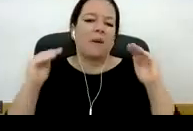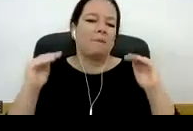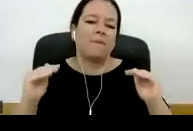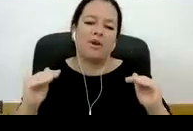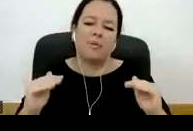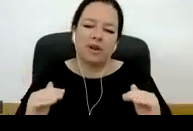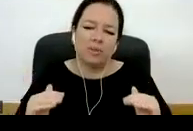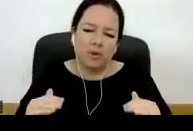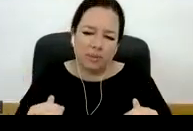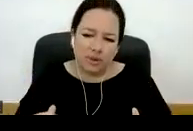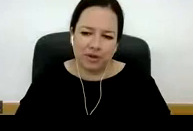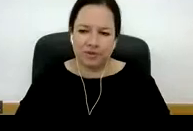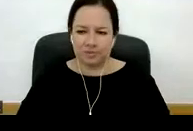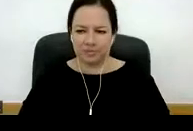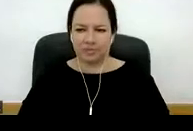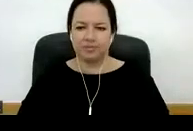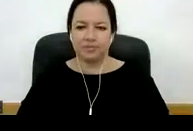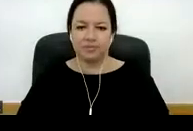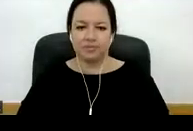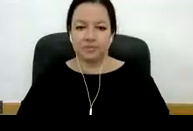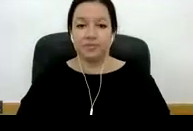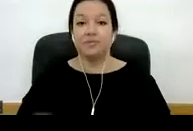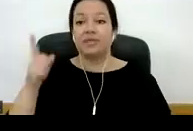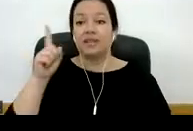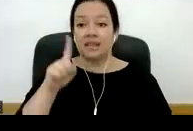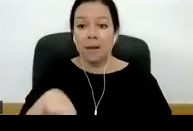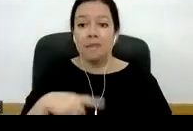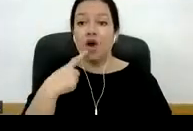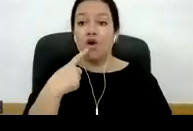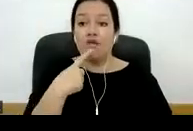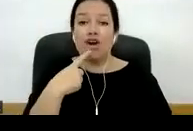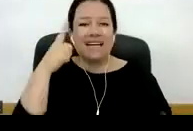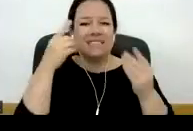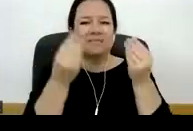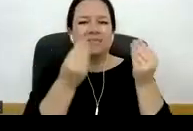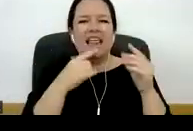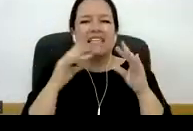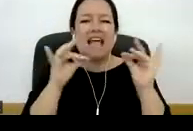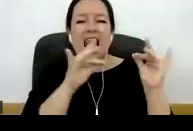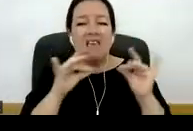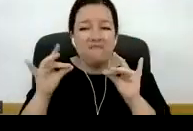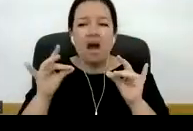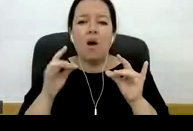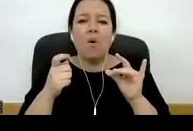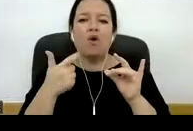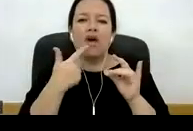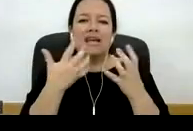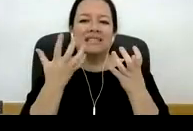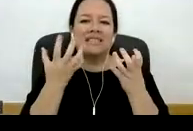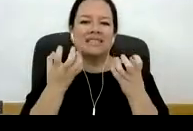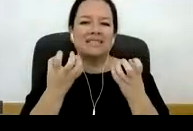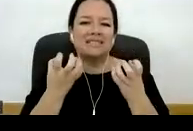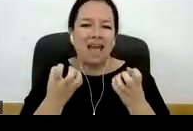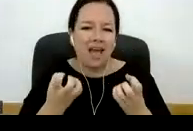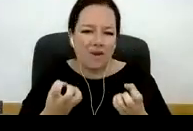vamos a preparar. También la boca, que se lubrica a partir de las glándulas salivares, va a haber un deterioro de estas glándulas salivares,